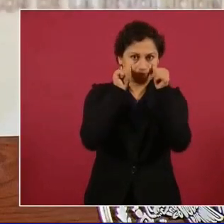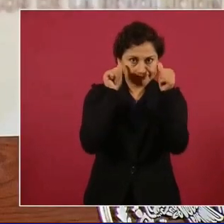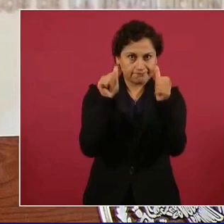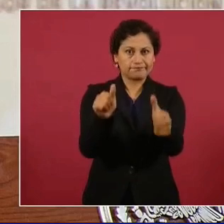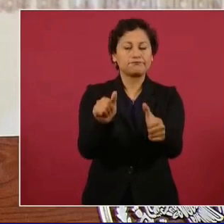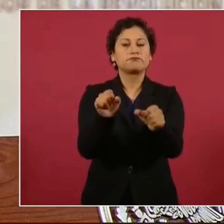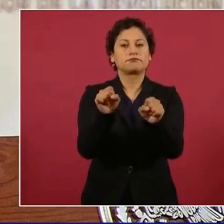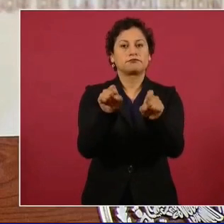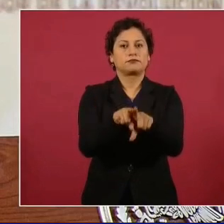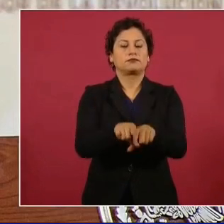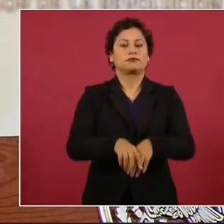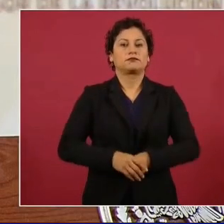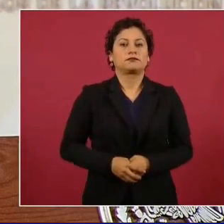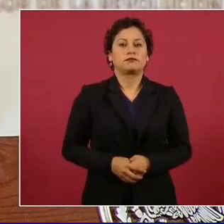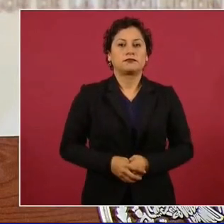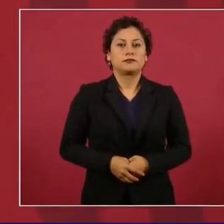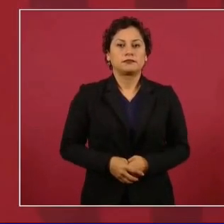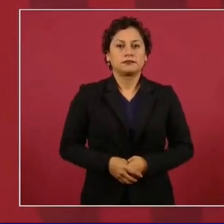cuenta,